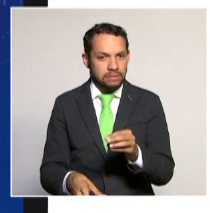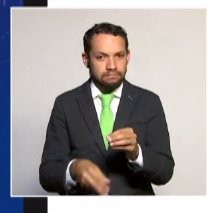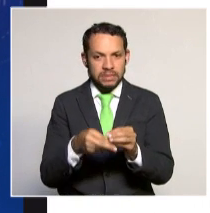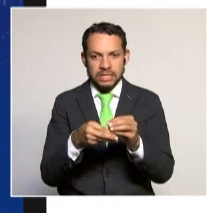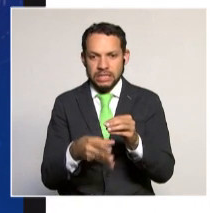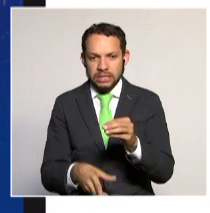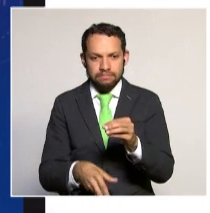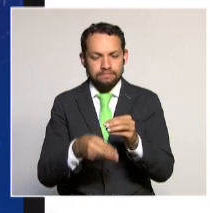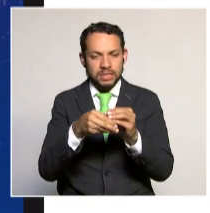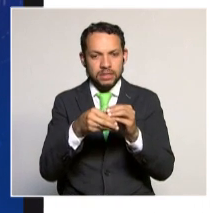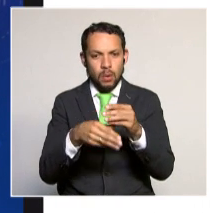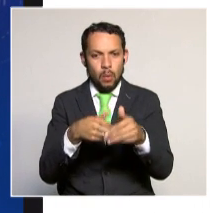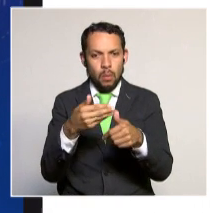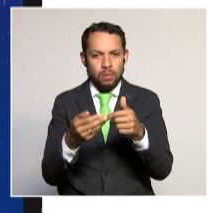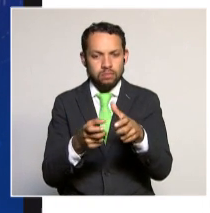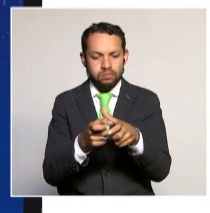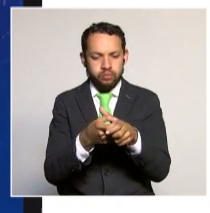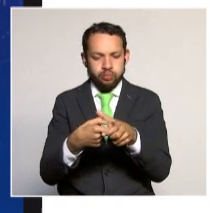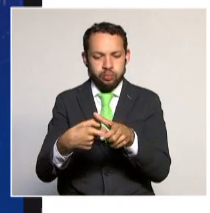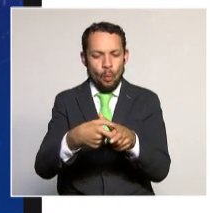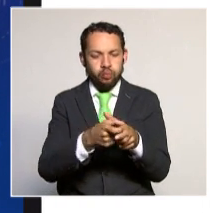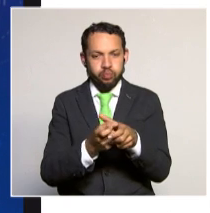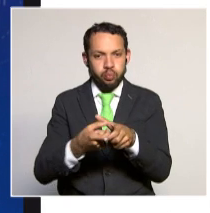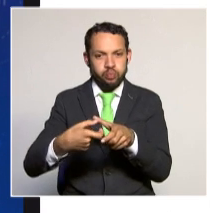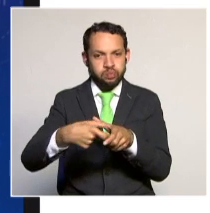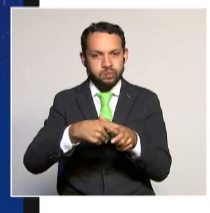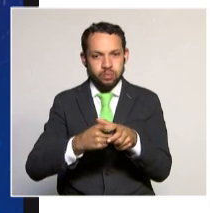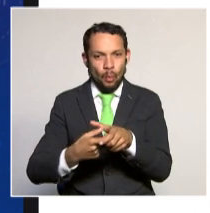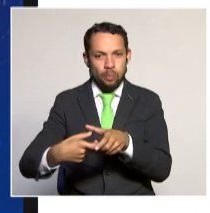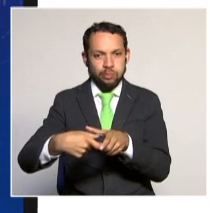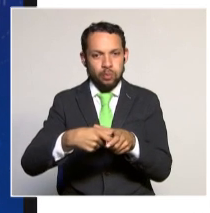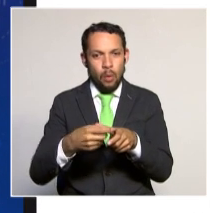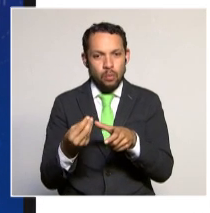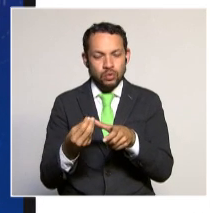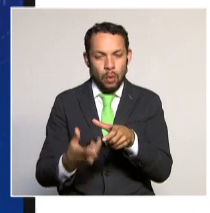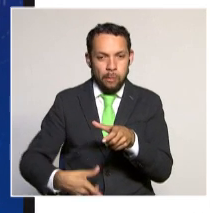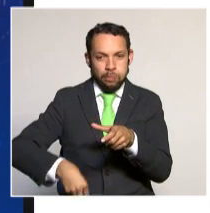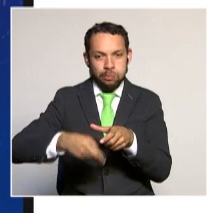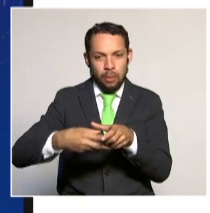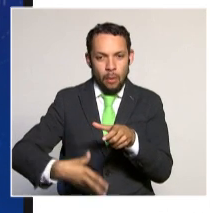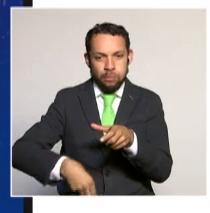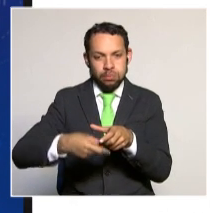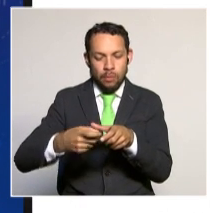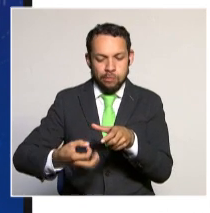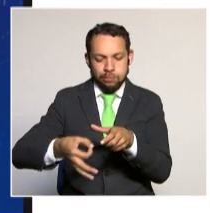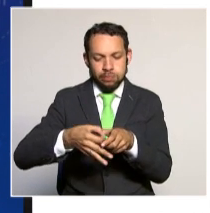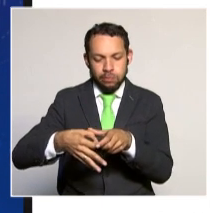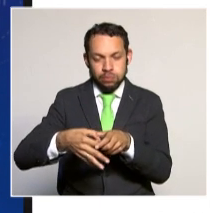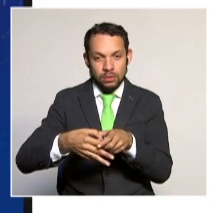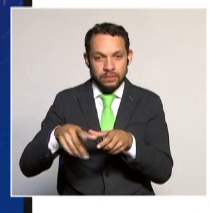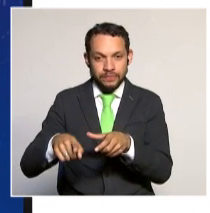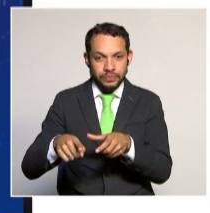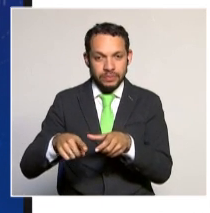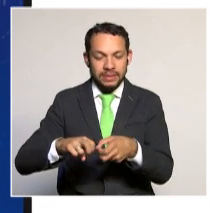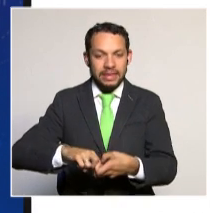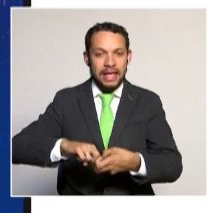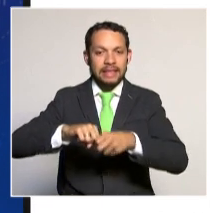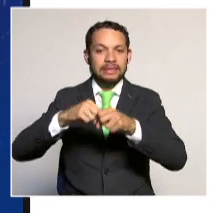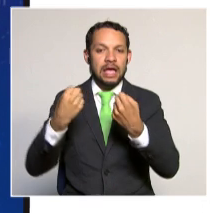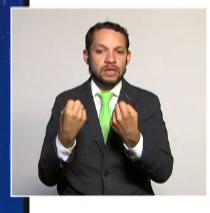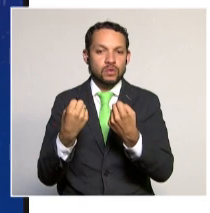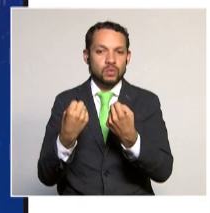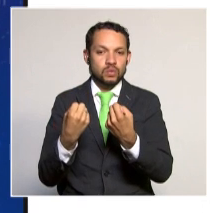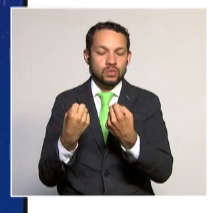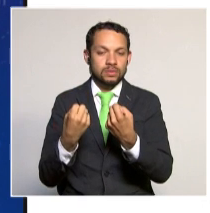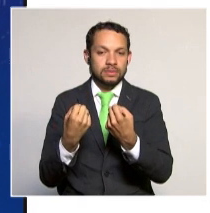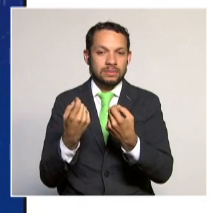formando unos ovillos que se llaman ovillos neurofibrilares. ¿Qué hace esto? Altera la dinámica de la neurona. Como las